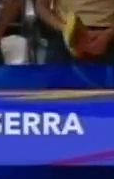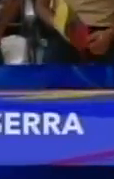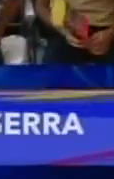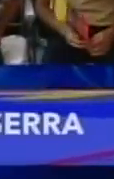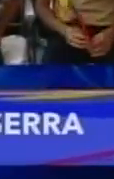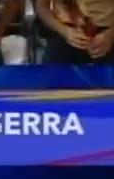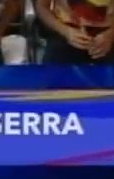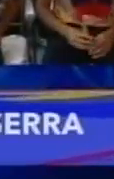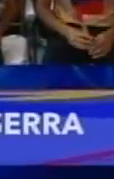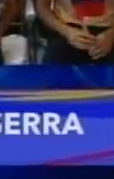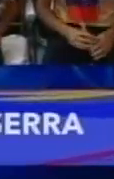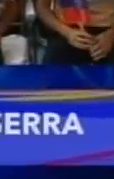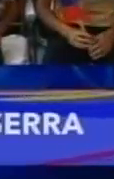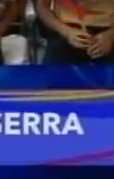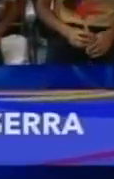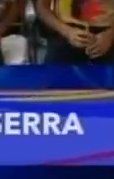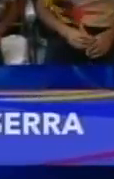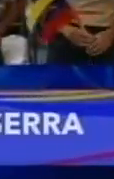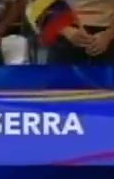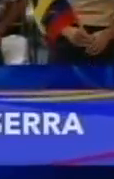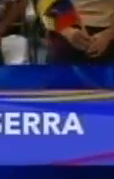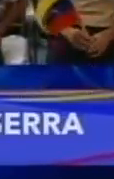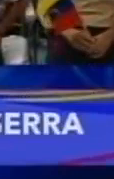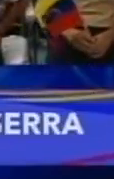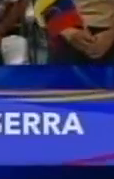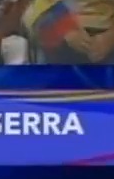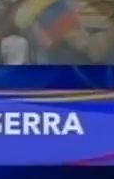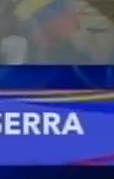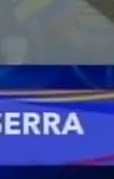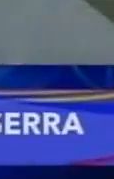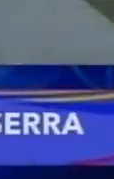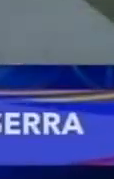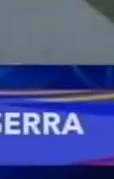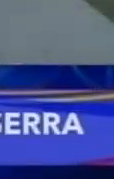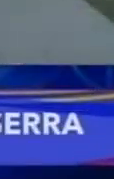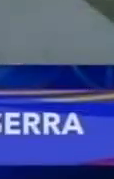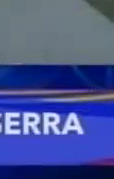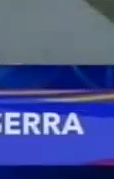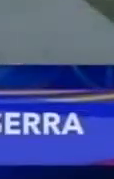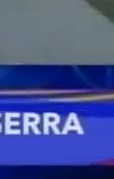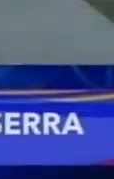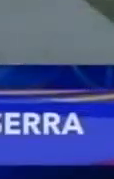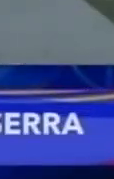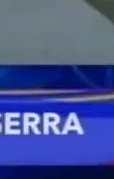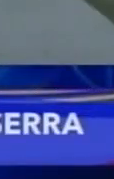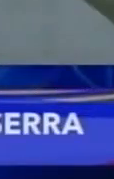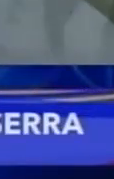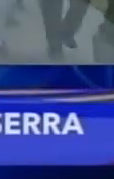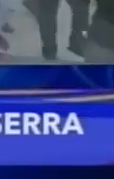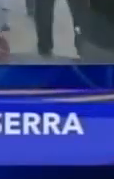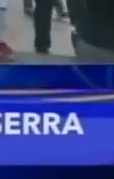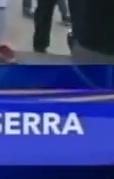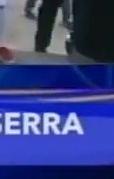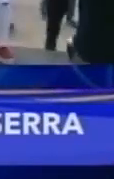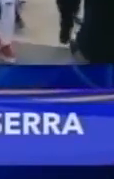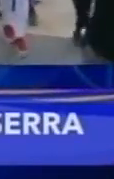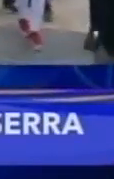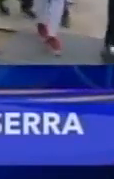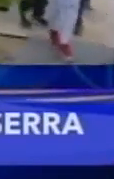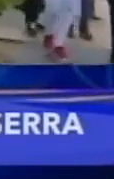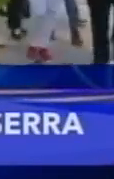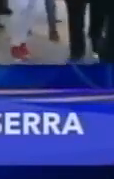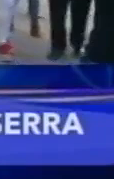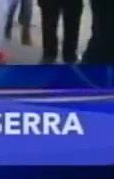el plan producir en concreto. Y al lado el conuco. Con los conucos escolares, ¿no? Y el día de hoy nosotros podemos mostrar